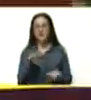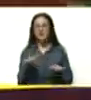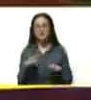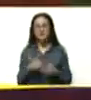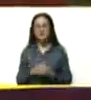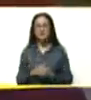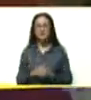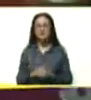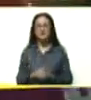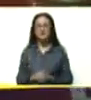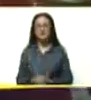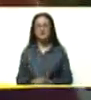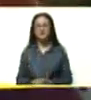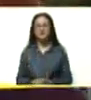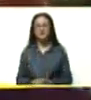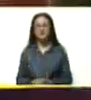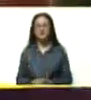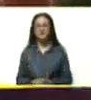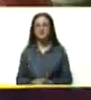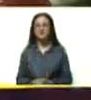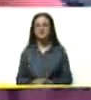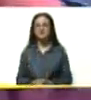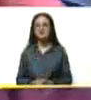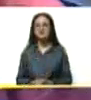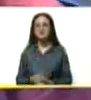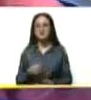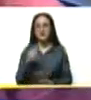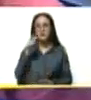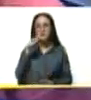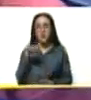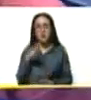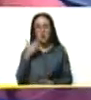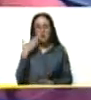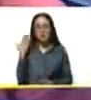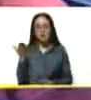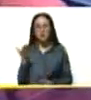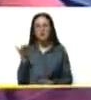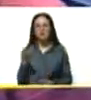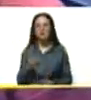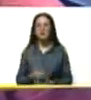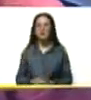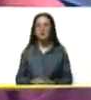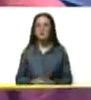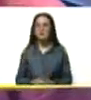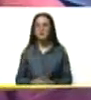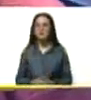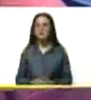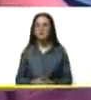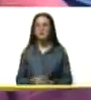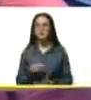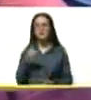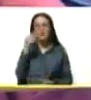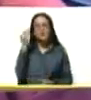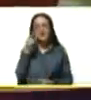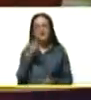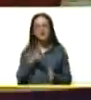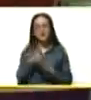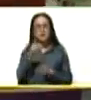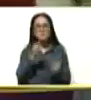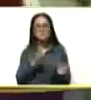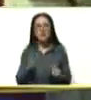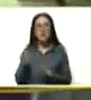Antonio de Capayacuar. Naguará. Pueblo orgulloso de su general y su ministro. ¿Cómo has visto este plan? Dile a